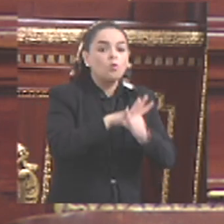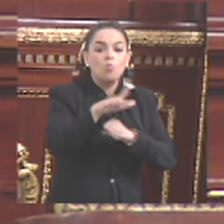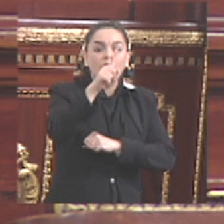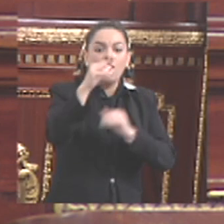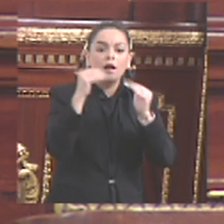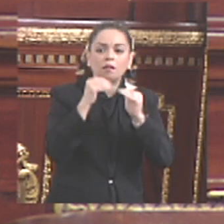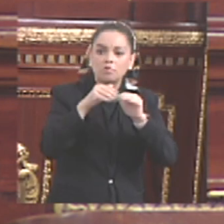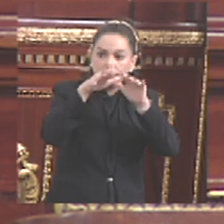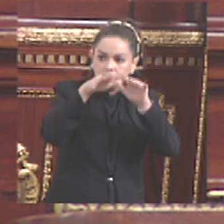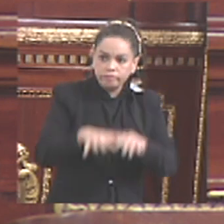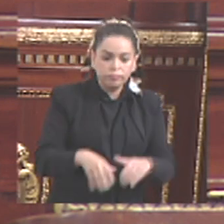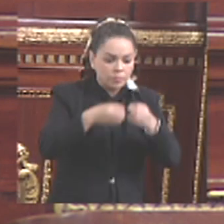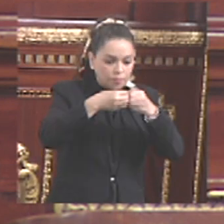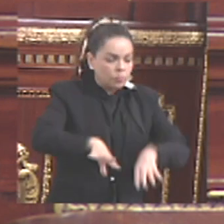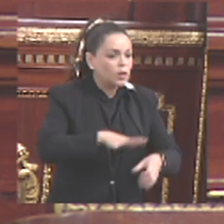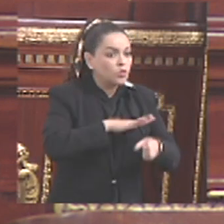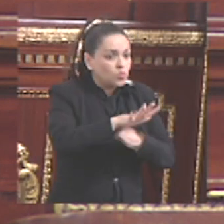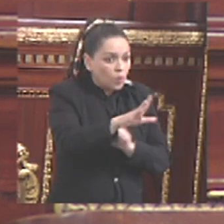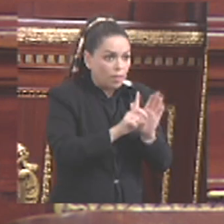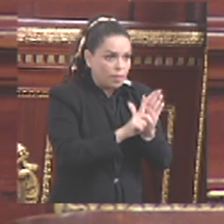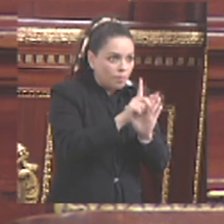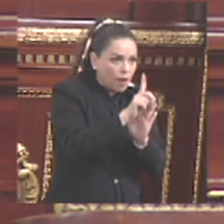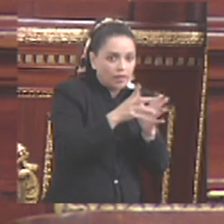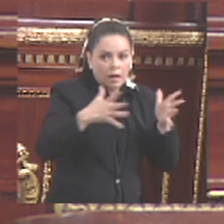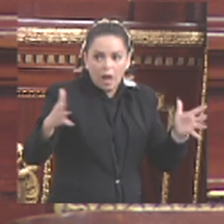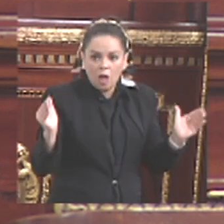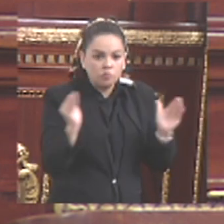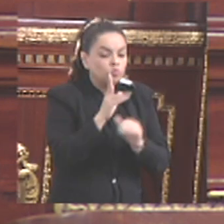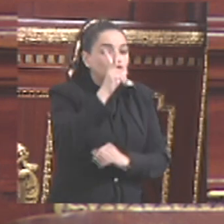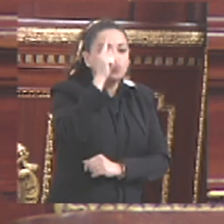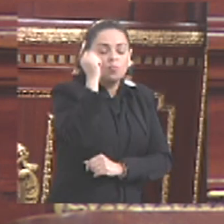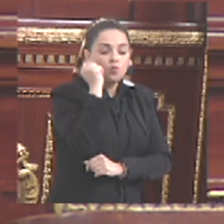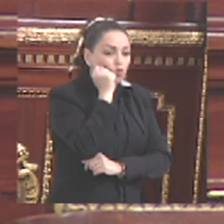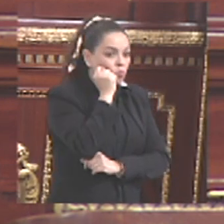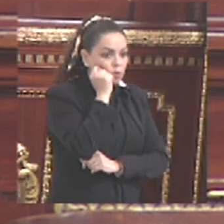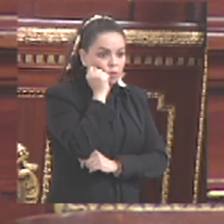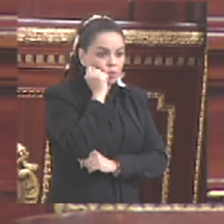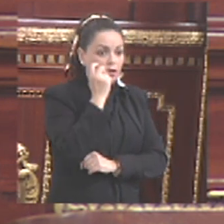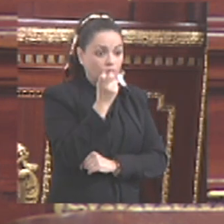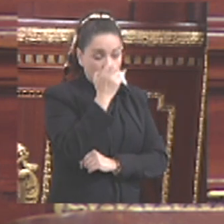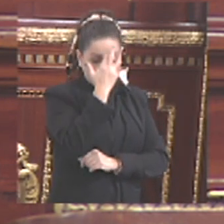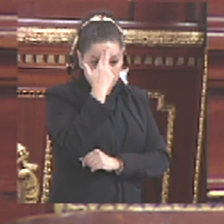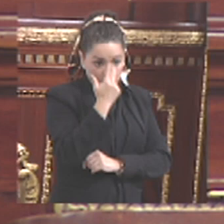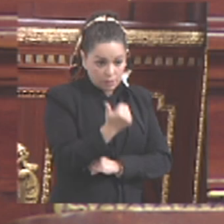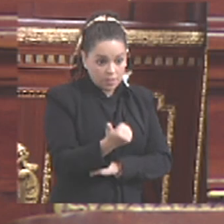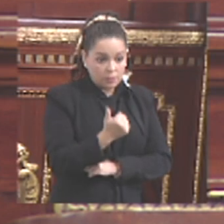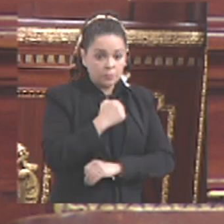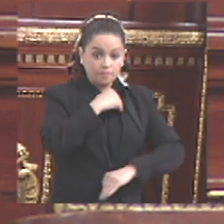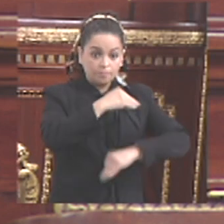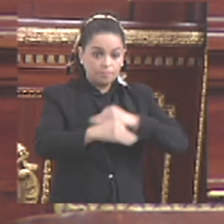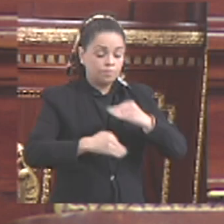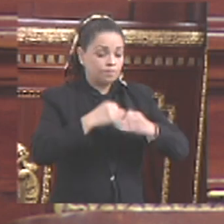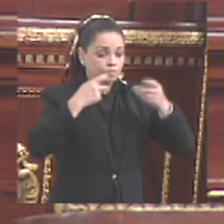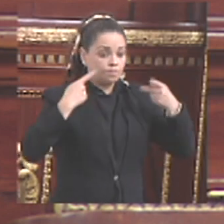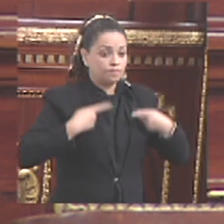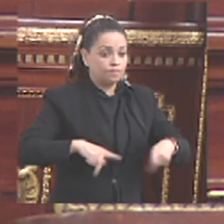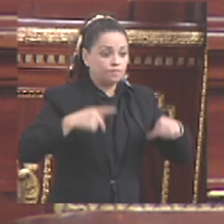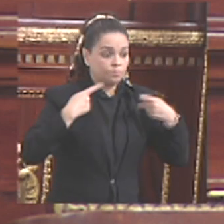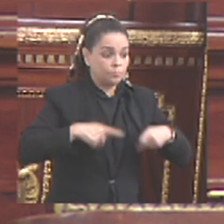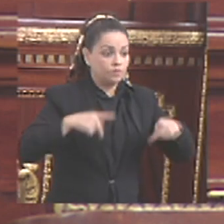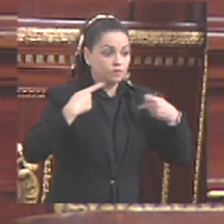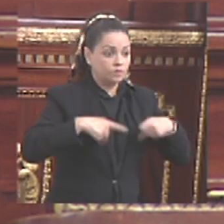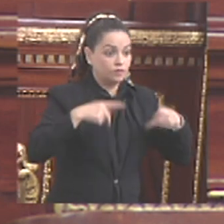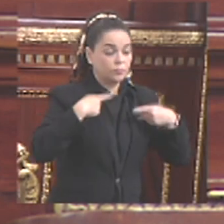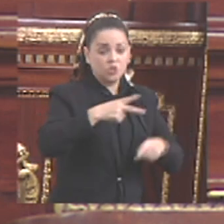Por eso hoy recordemos a las víctimas y damos un homenaje a todas las personas que de manera